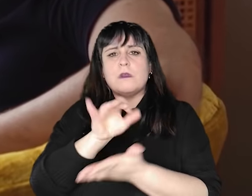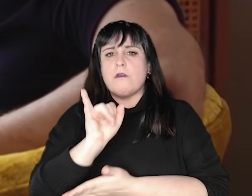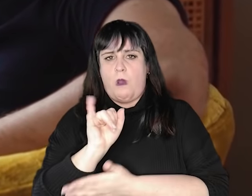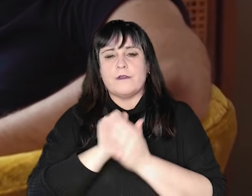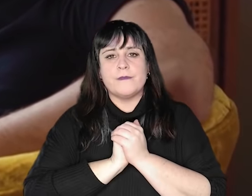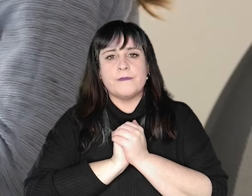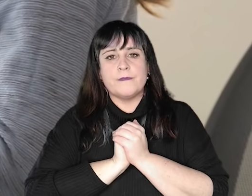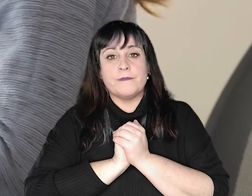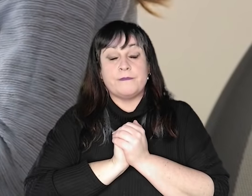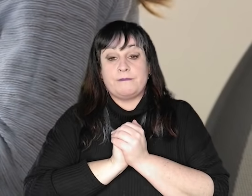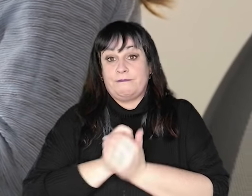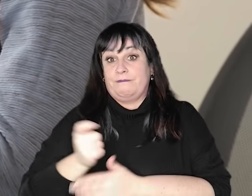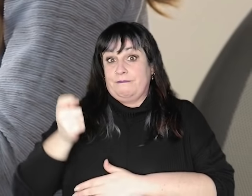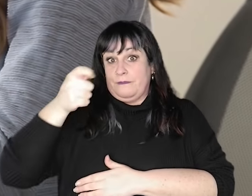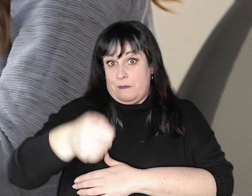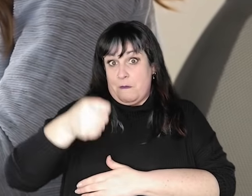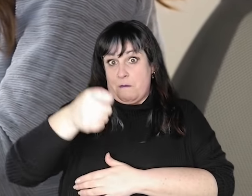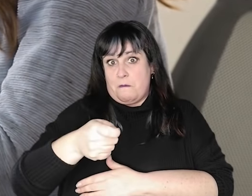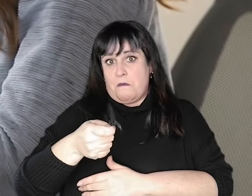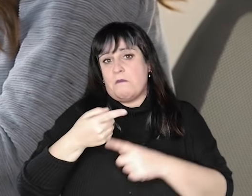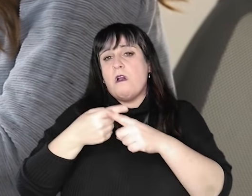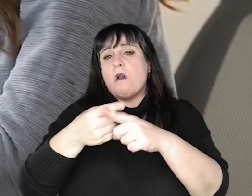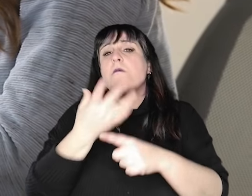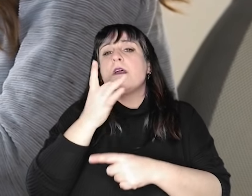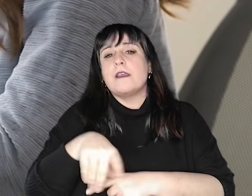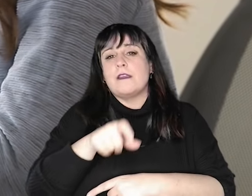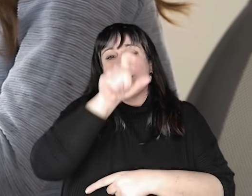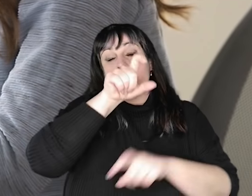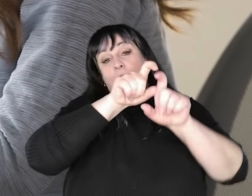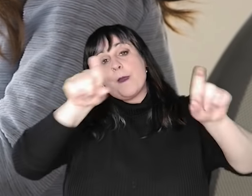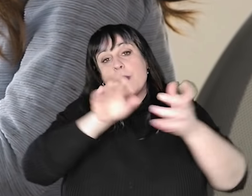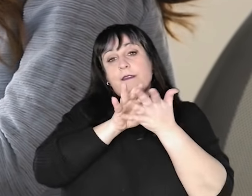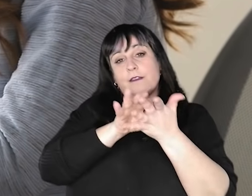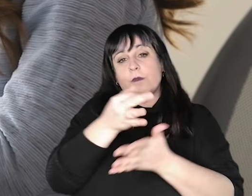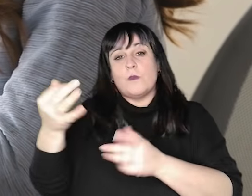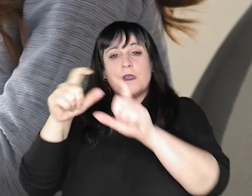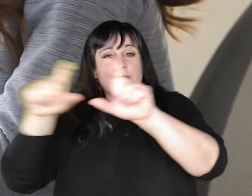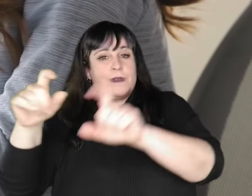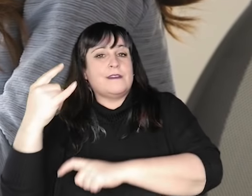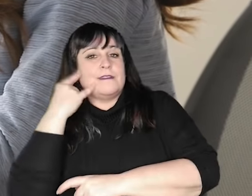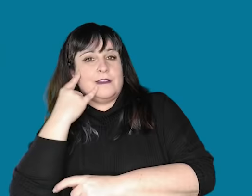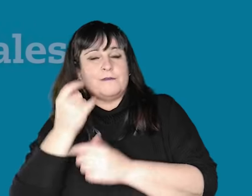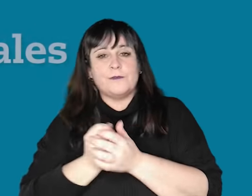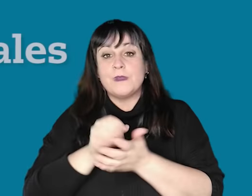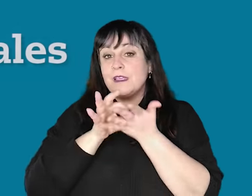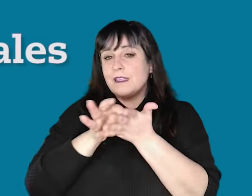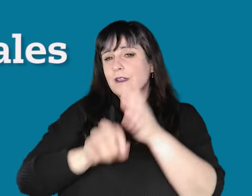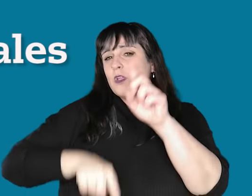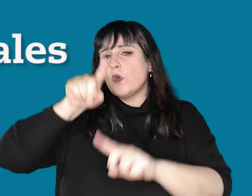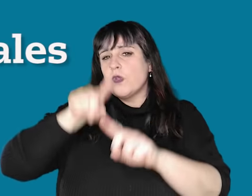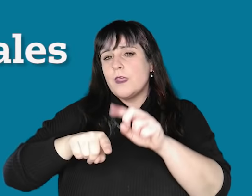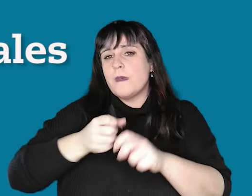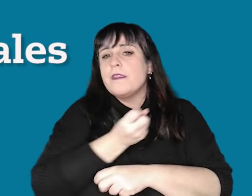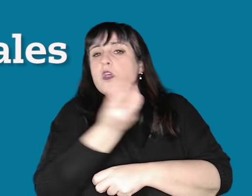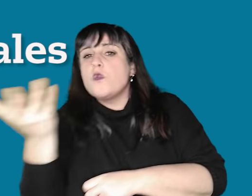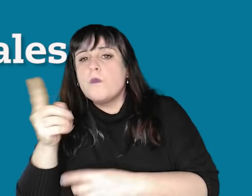un servicio durante la llamada lo que acabes pagando se repartirá entre la empresa que presta el servicio y la compañía telefónica el tipo de